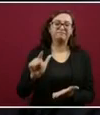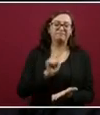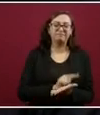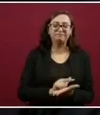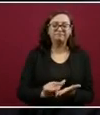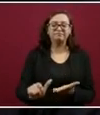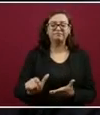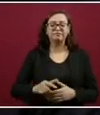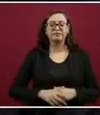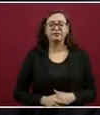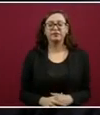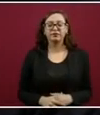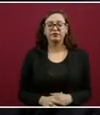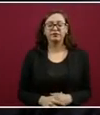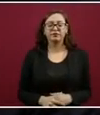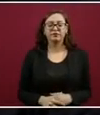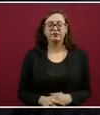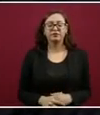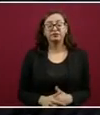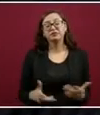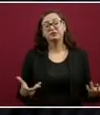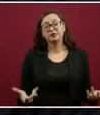Entonces, los que quieren mantener